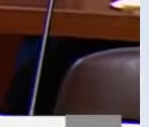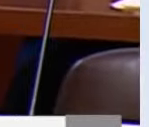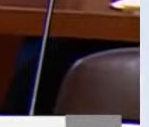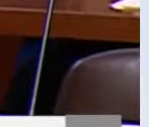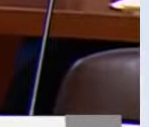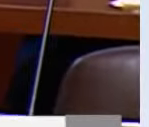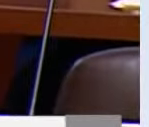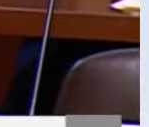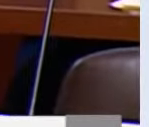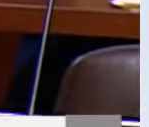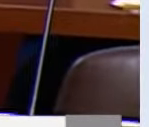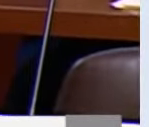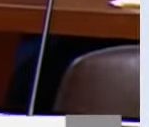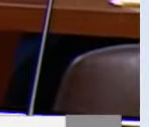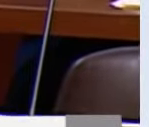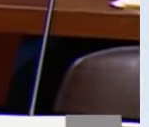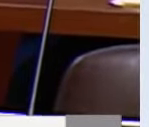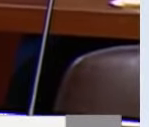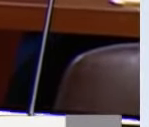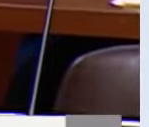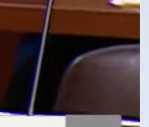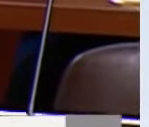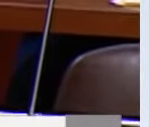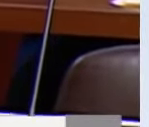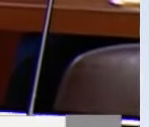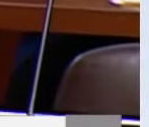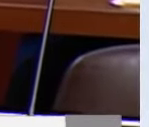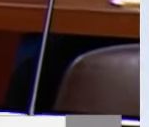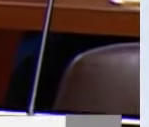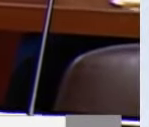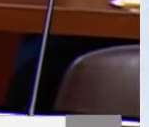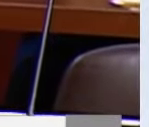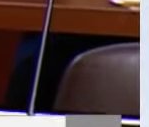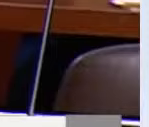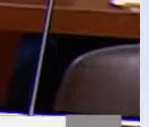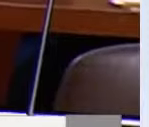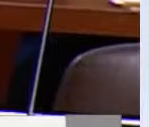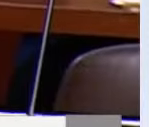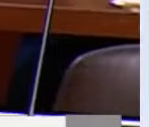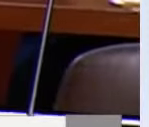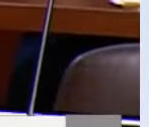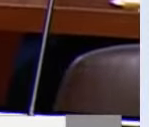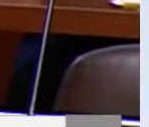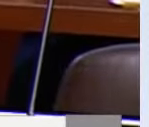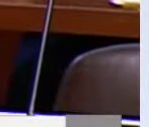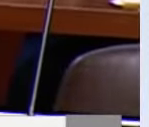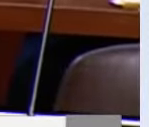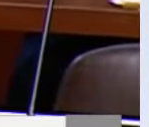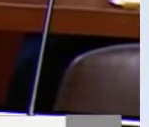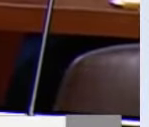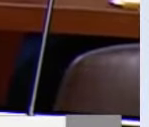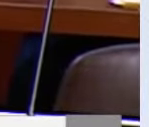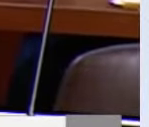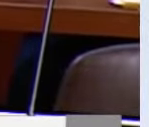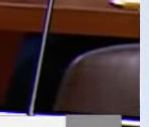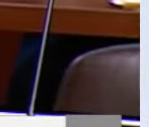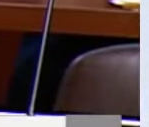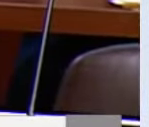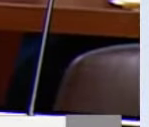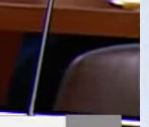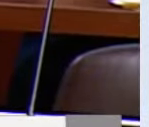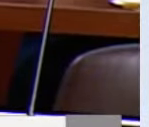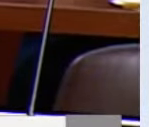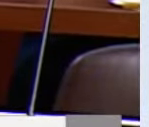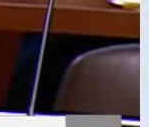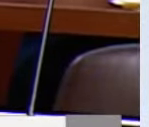quiere y busca este país. Señor presidente, decirle por su intermedio, queremos ya de una